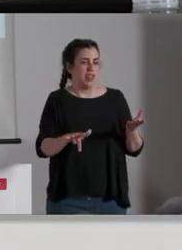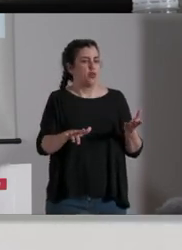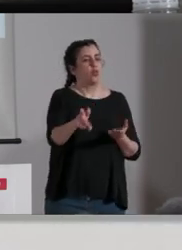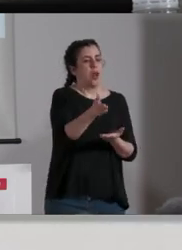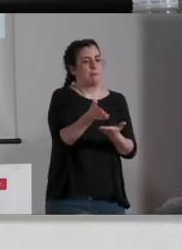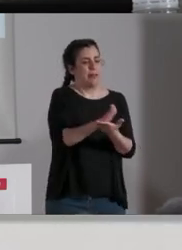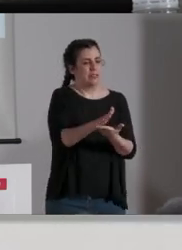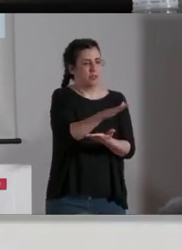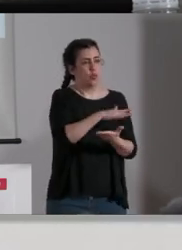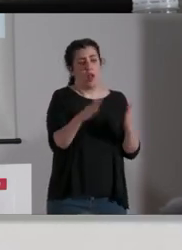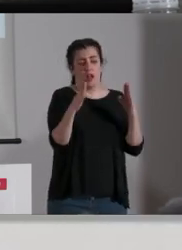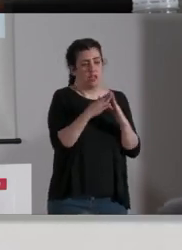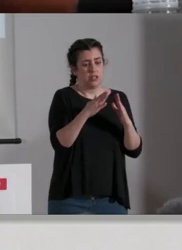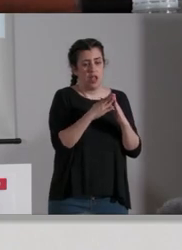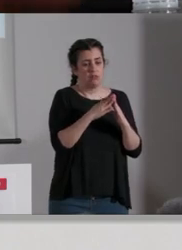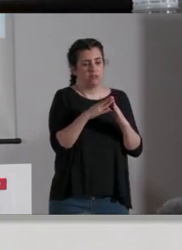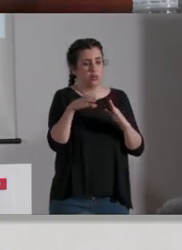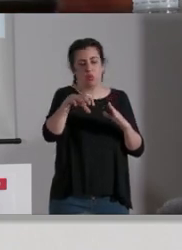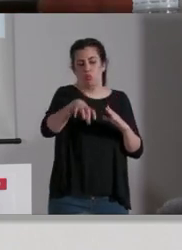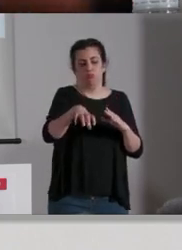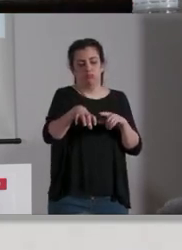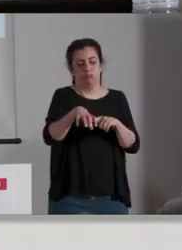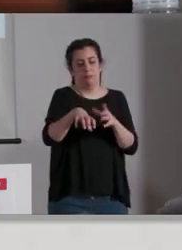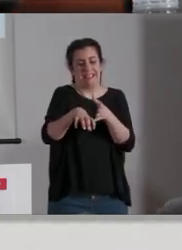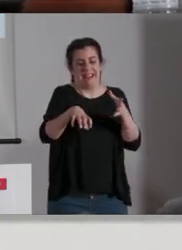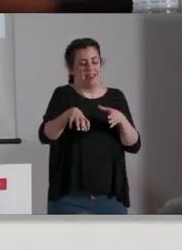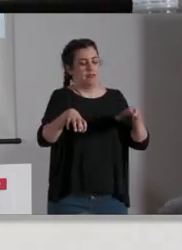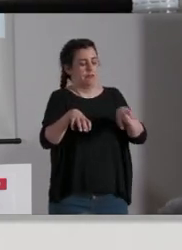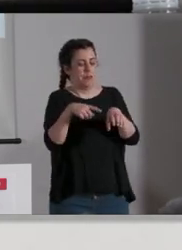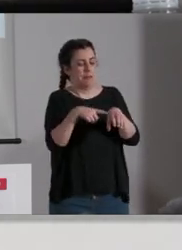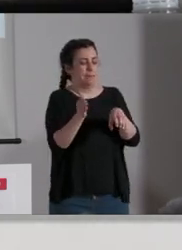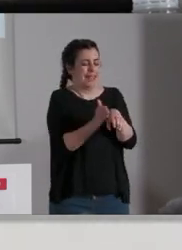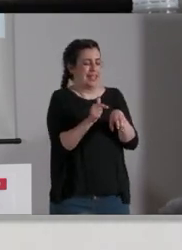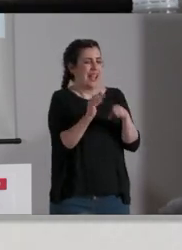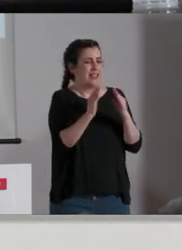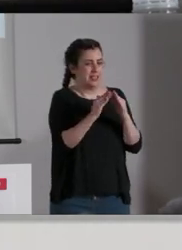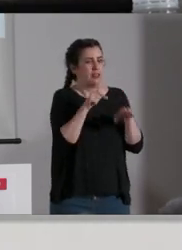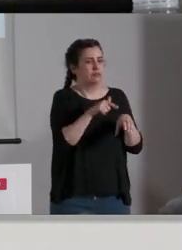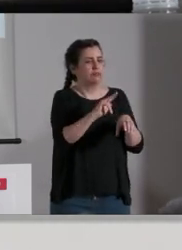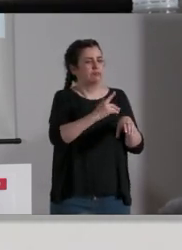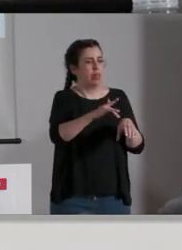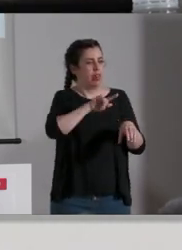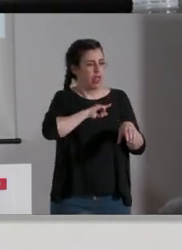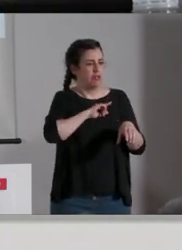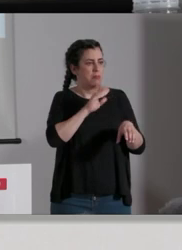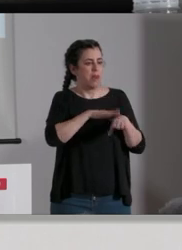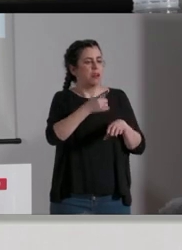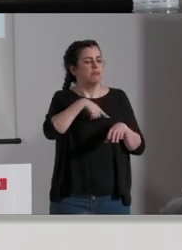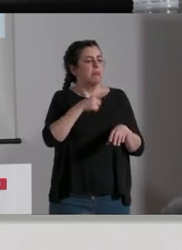del espacio, una casita anexa a lo que era el edificio más grande o lo que es el edificio más grande, para que viviésemos unas personas